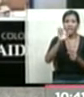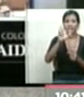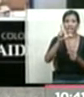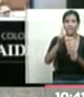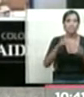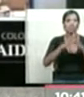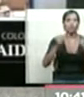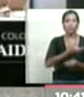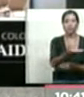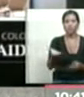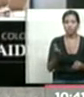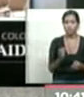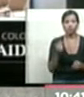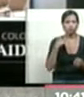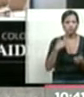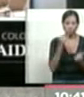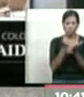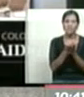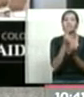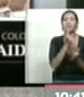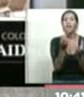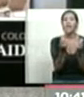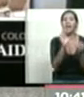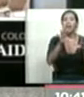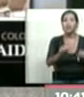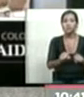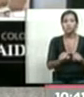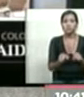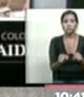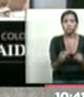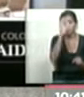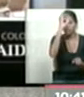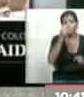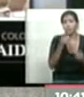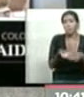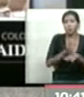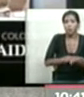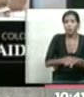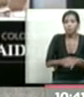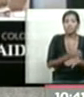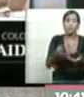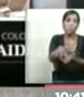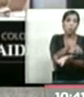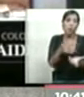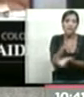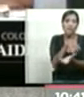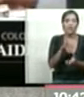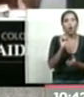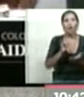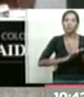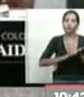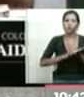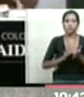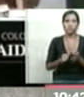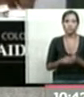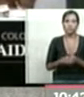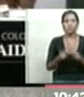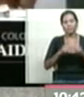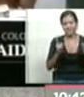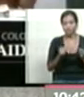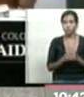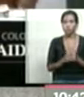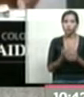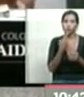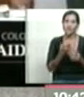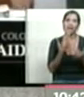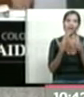fueron los que agarraron el dinero y nosotros no sabemos qué es peor, si el problema o la solución. Bueno, Carlos, yo te agradezco que